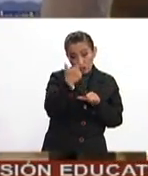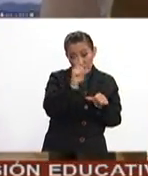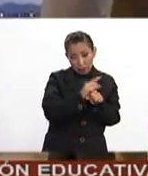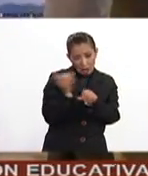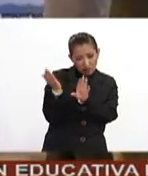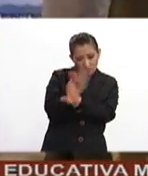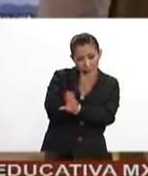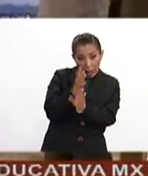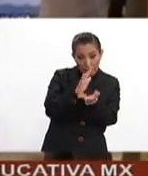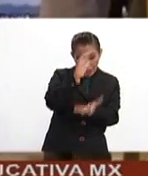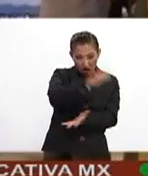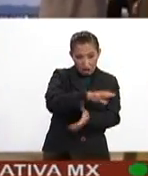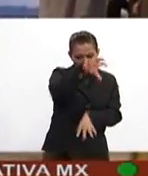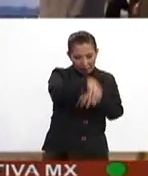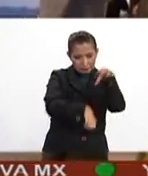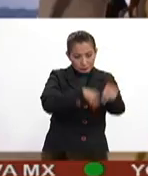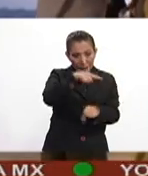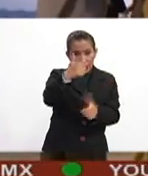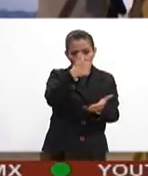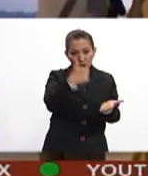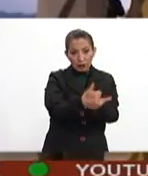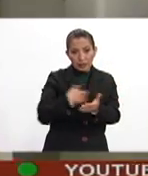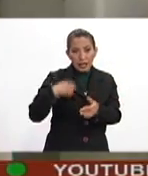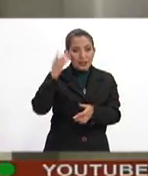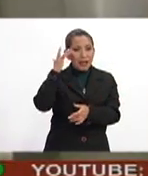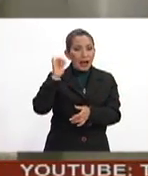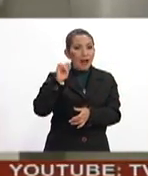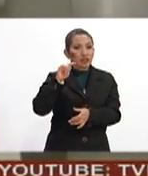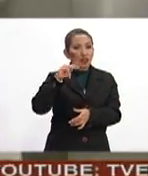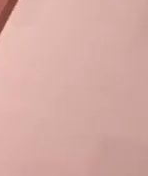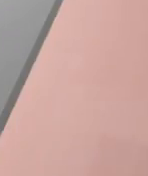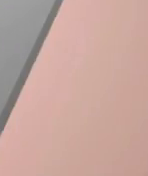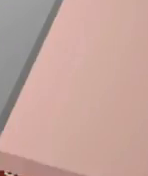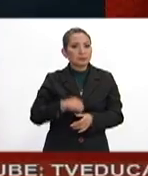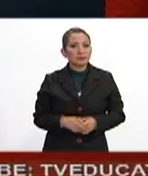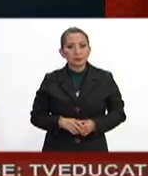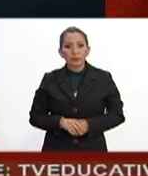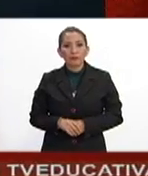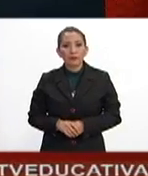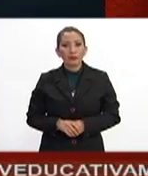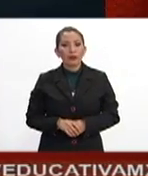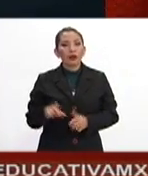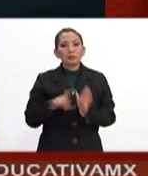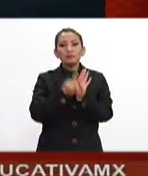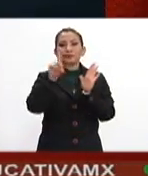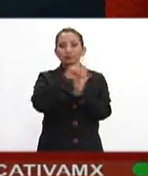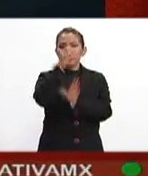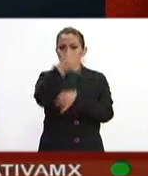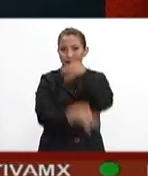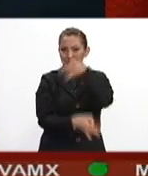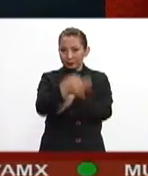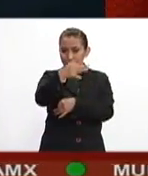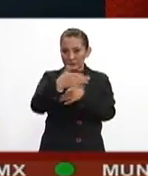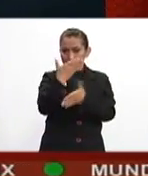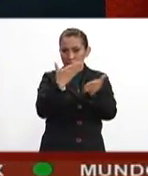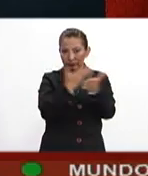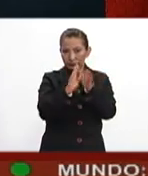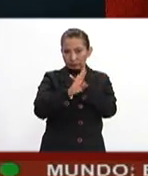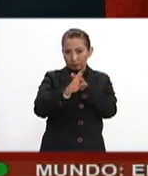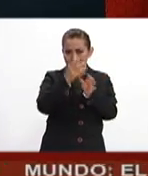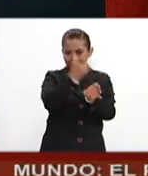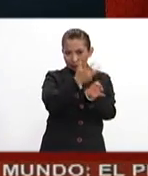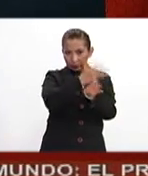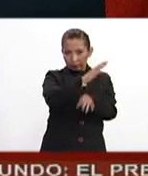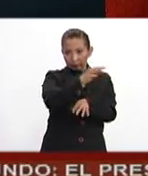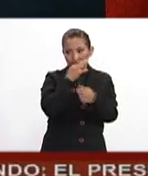días. La mayoría de los arrestos fueron en la ciudad de San Antonio. El Departamento de Justicia y el Servicio de Inmigración de